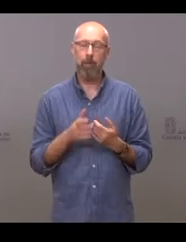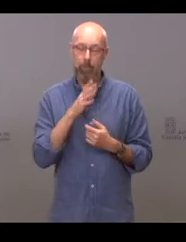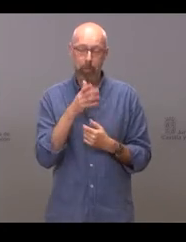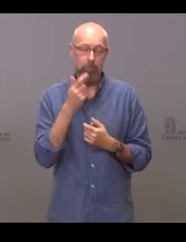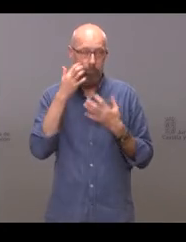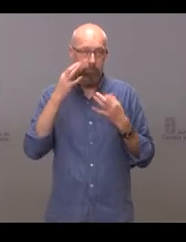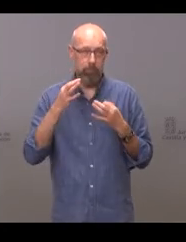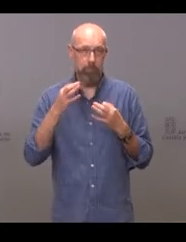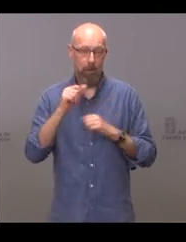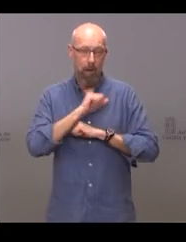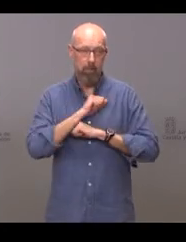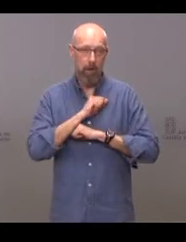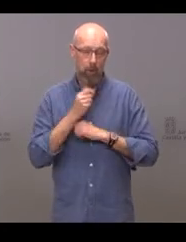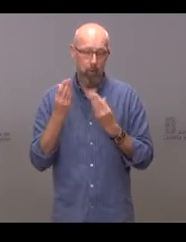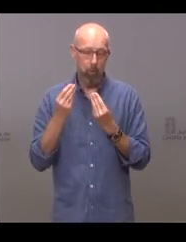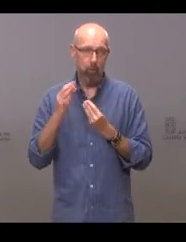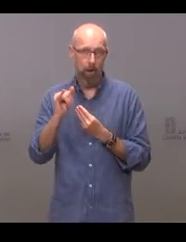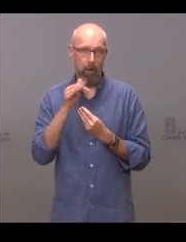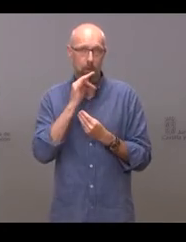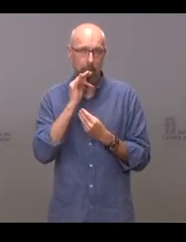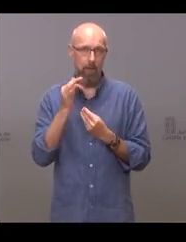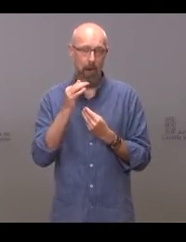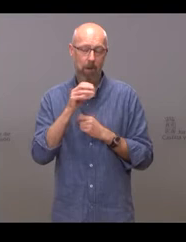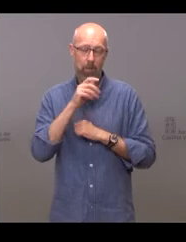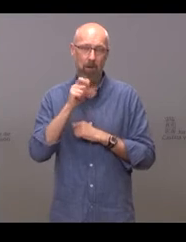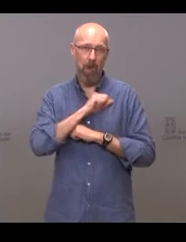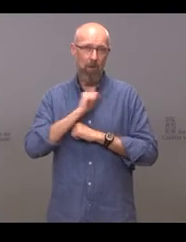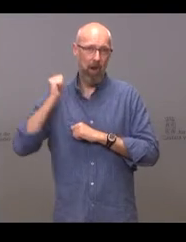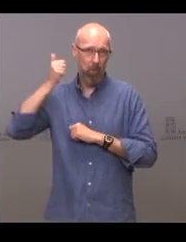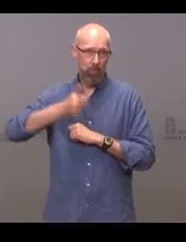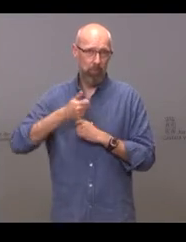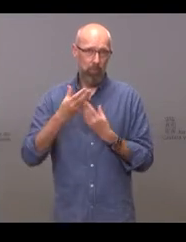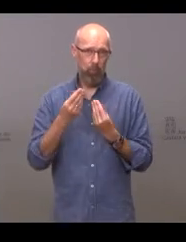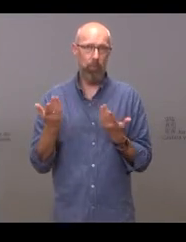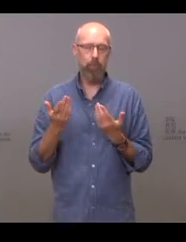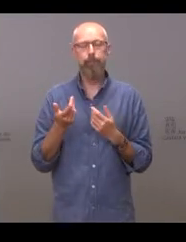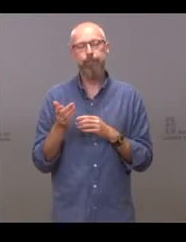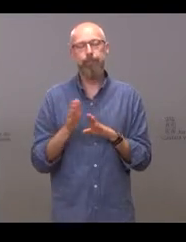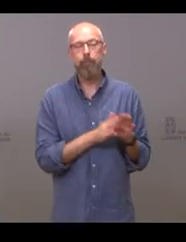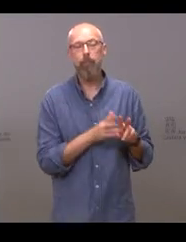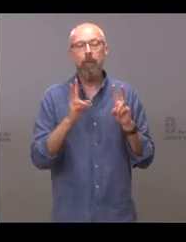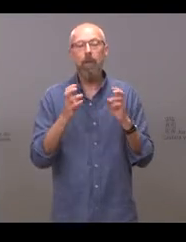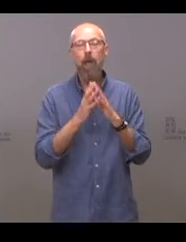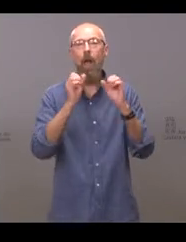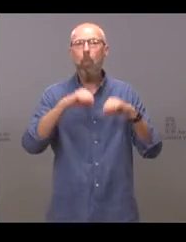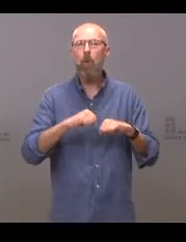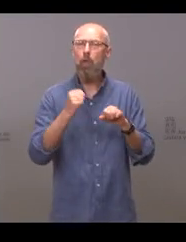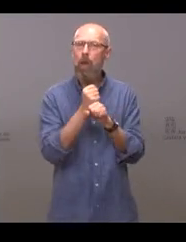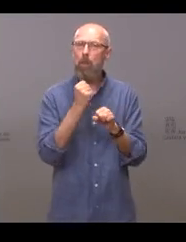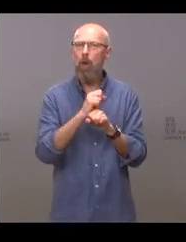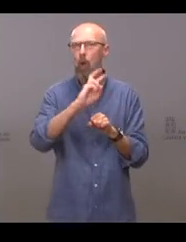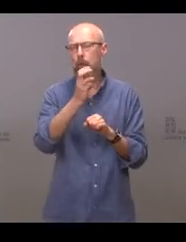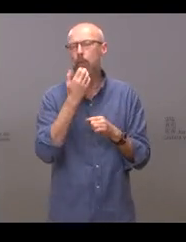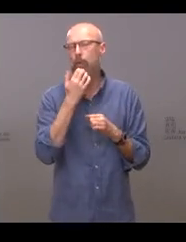muchos desempleados y desempleadas estructurales de larga duración y luego se hacen otros acuerdos en materia de empleo en relacionados con